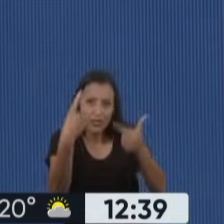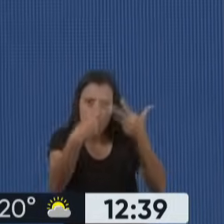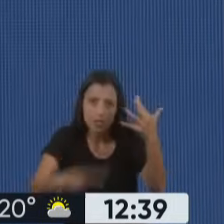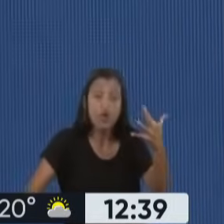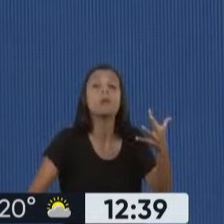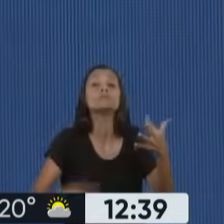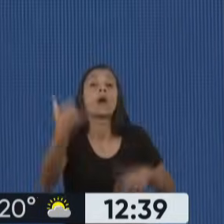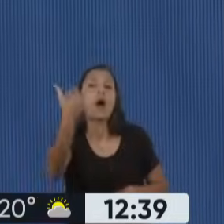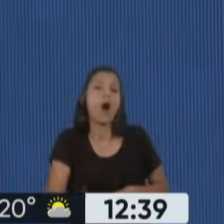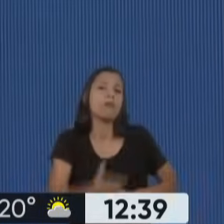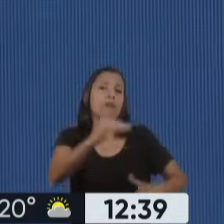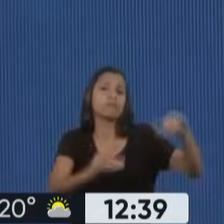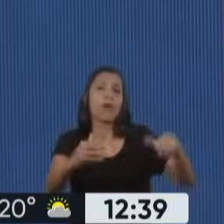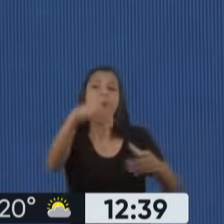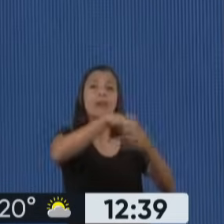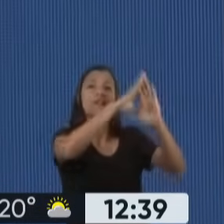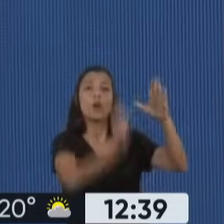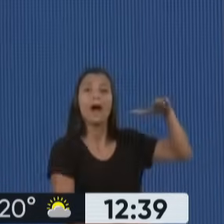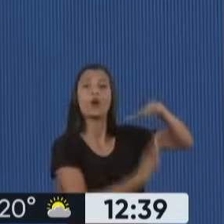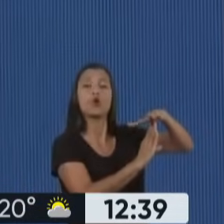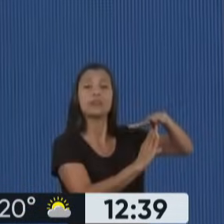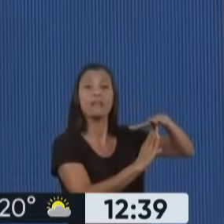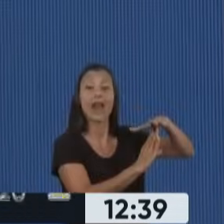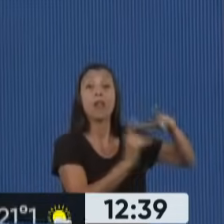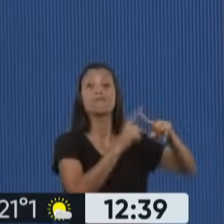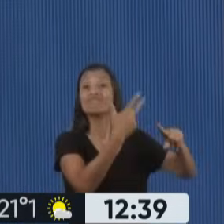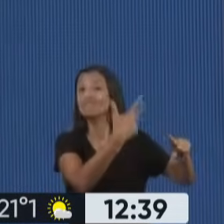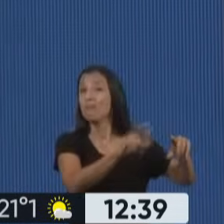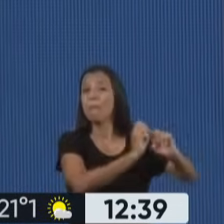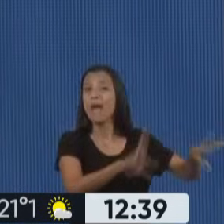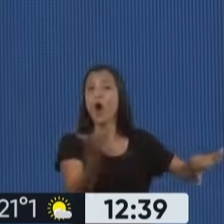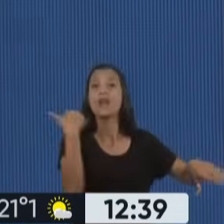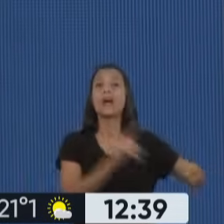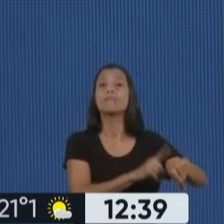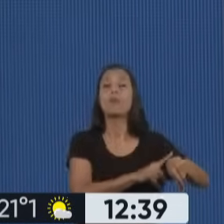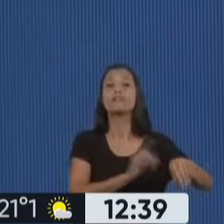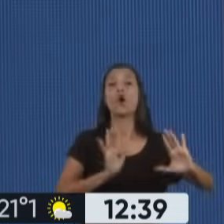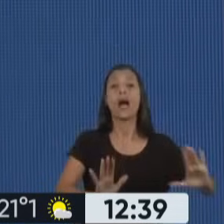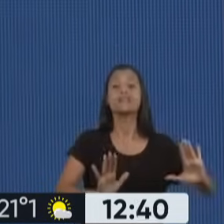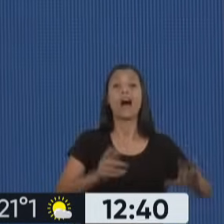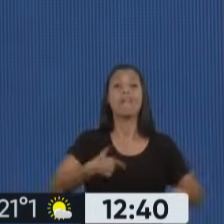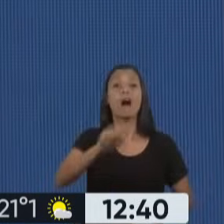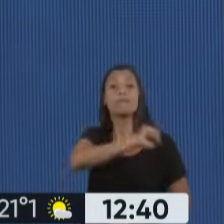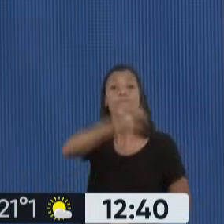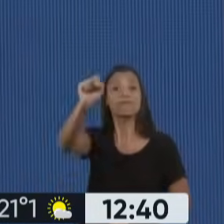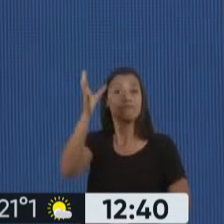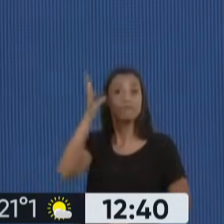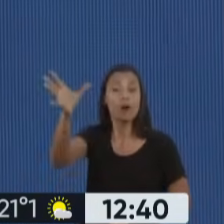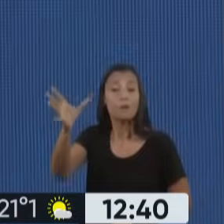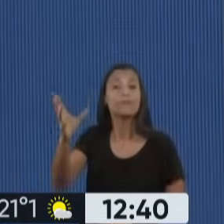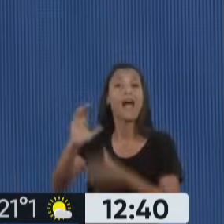un desequilibrio en el Banco Central 3 veces peor que lo que había en la previa de la hiperinflación de Alfonsín en el